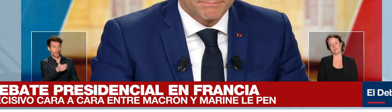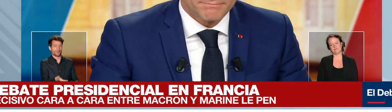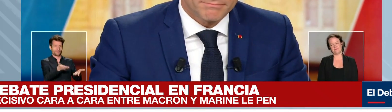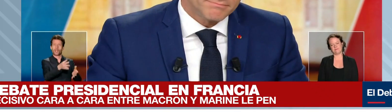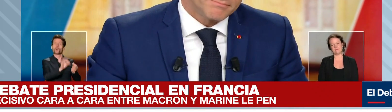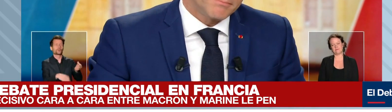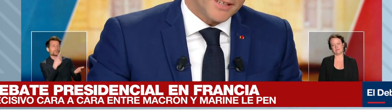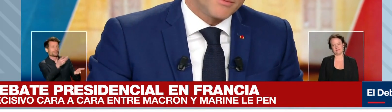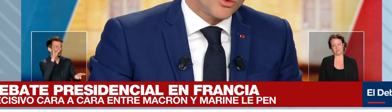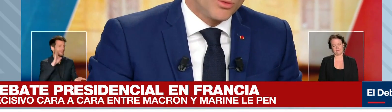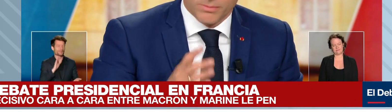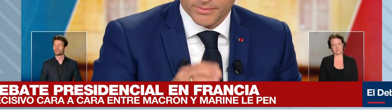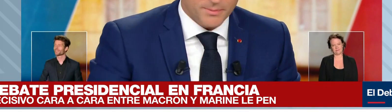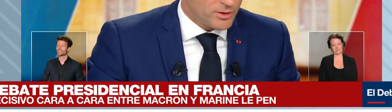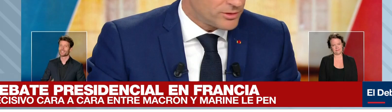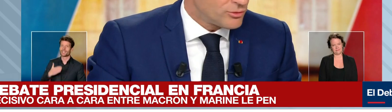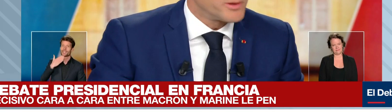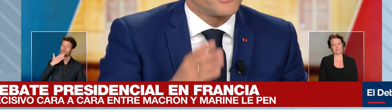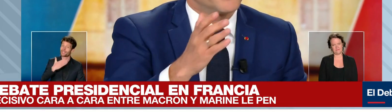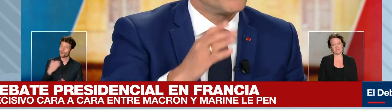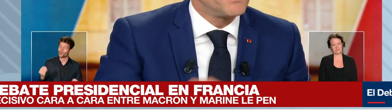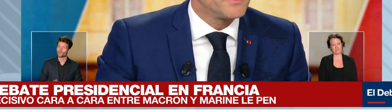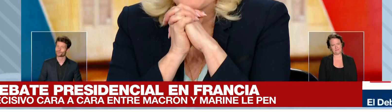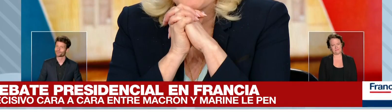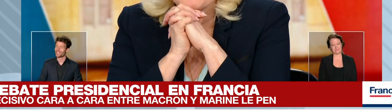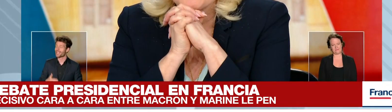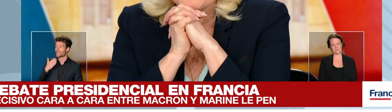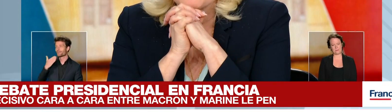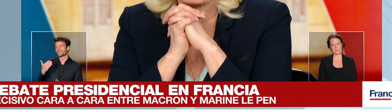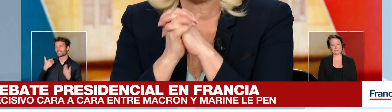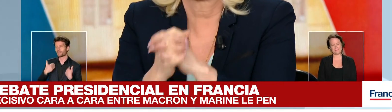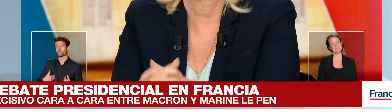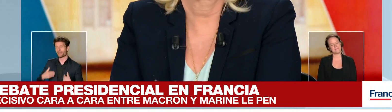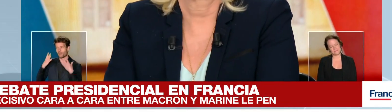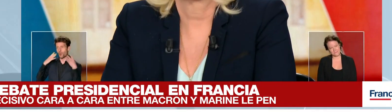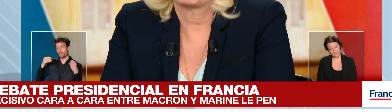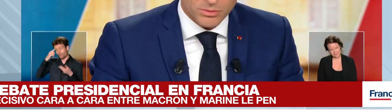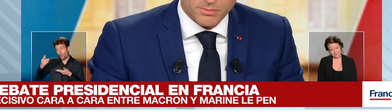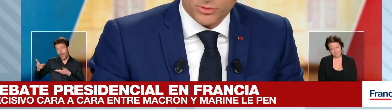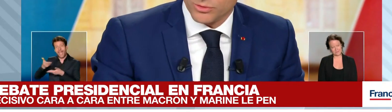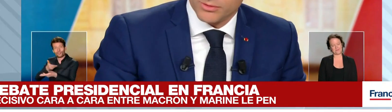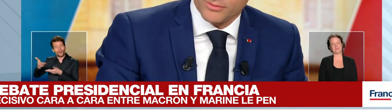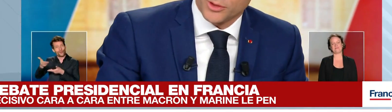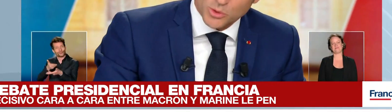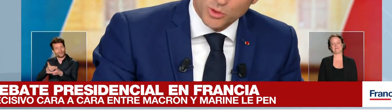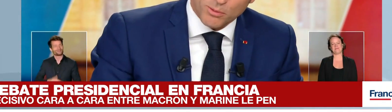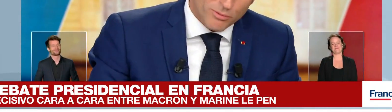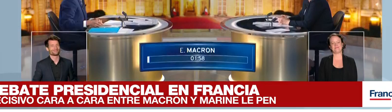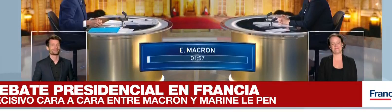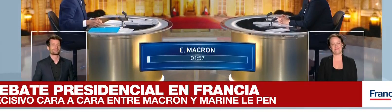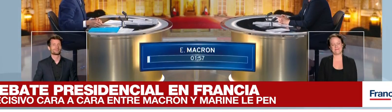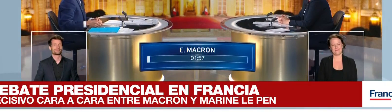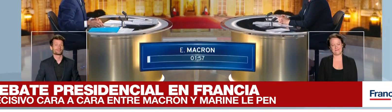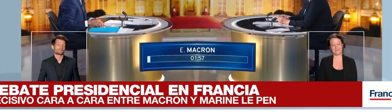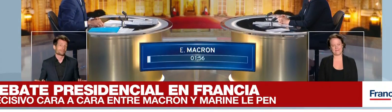Usted arranca. Muchas gracias. Primero que todo, gracias, señora Le Pen, por este intercambio que tuvimos, porque